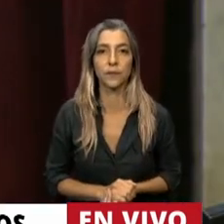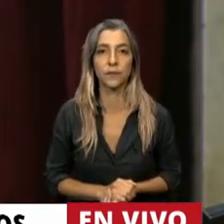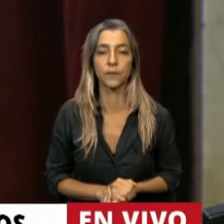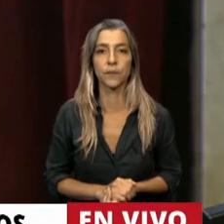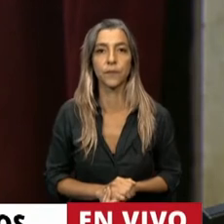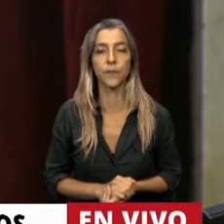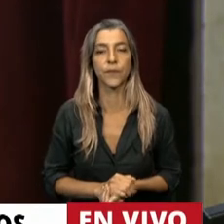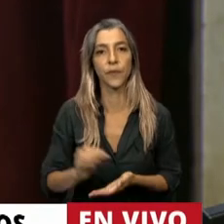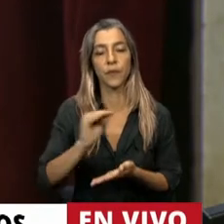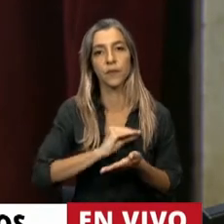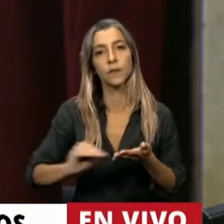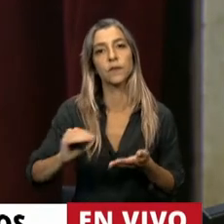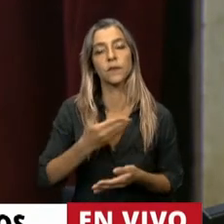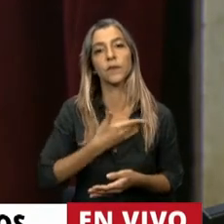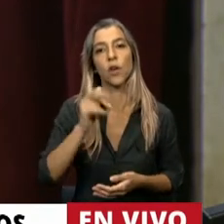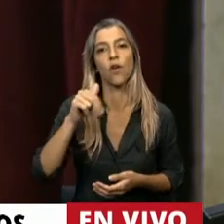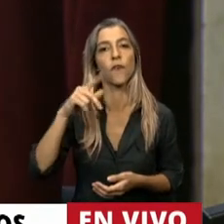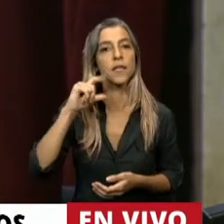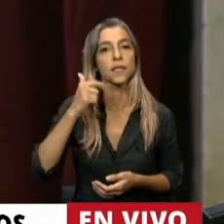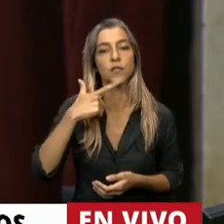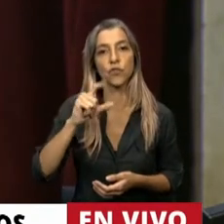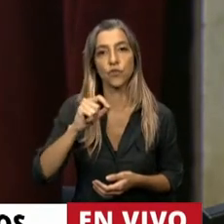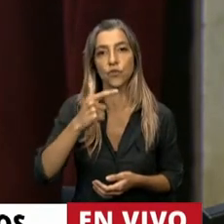diputado francisco sánchez